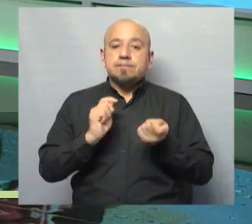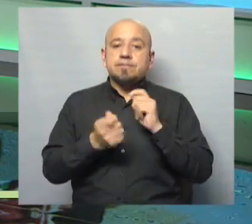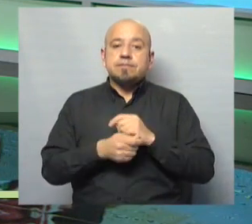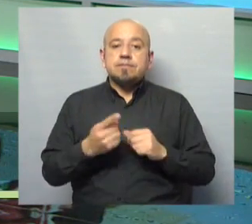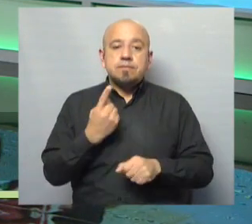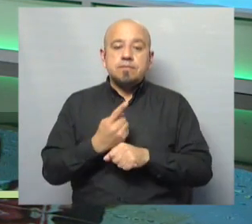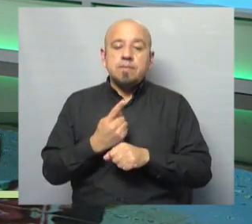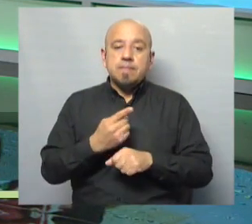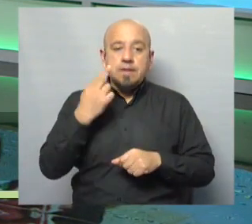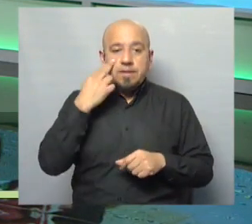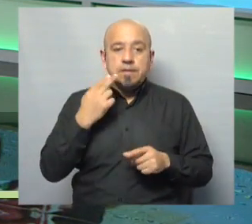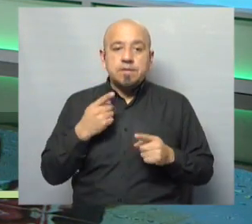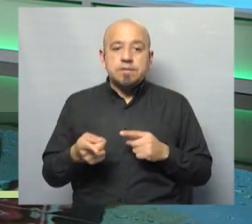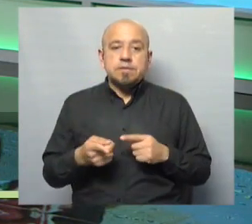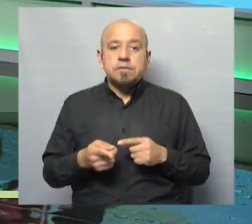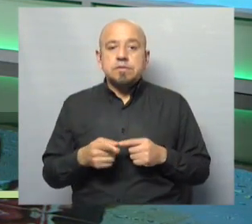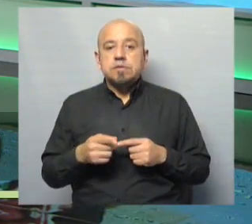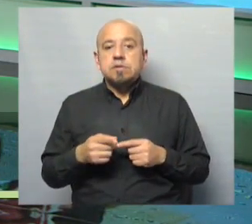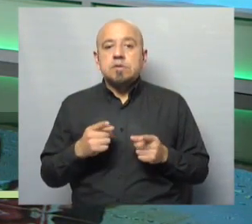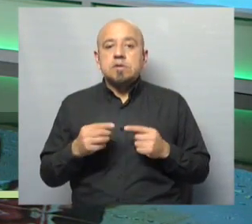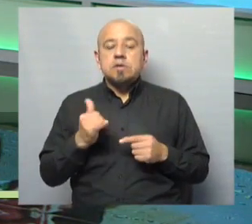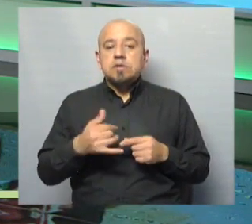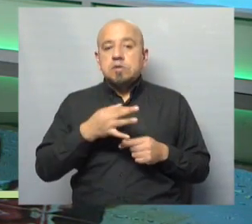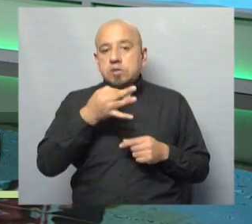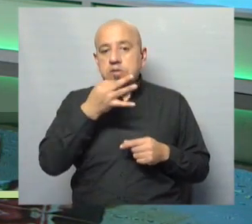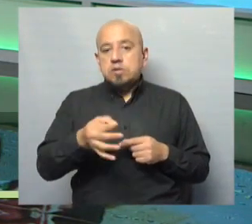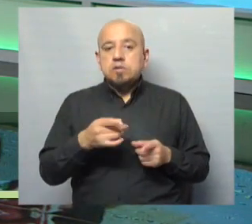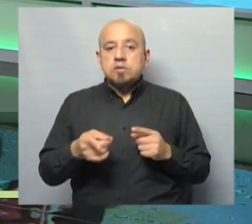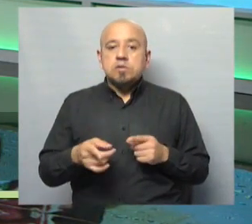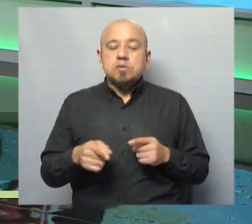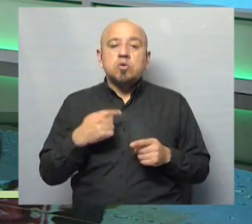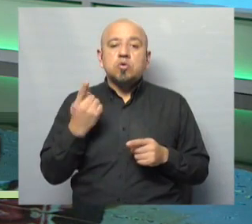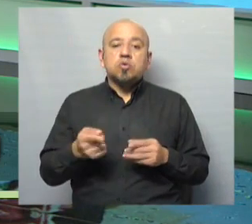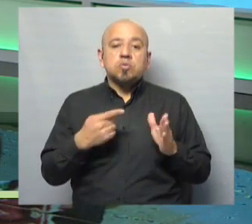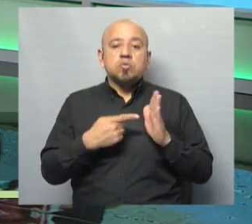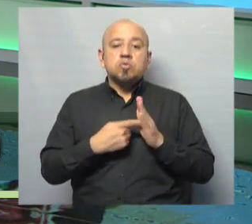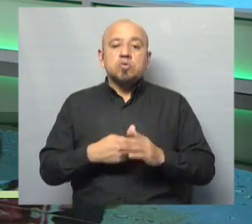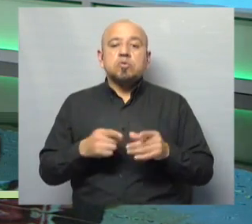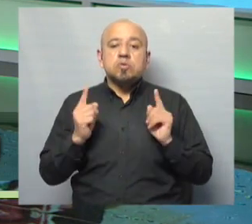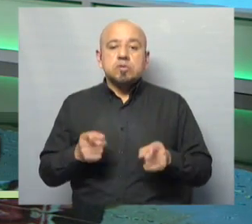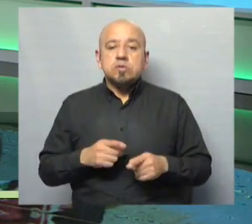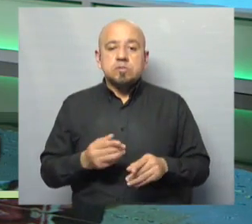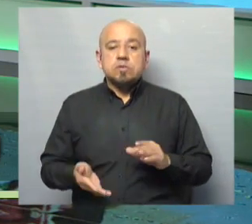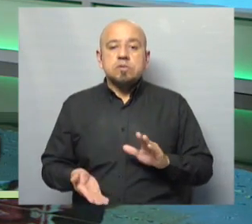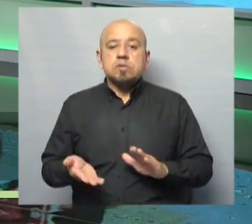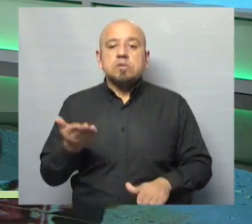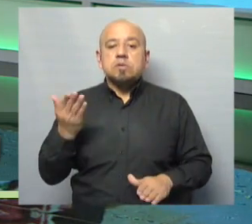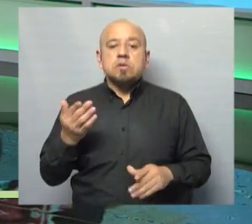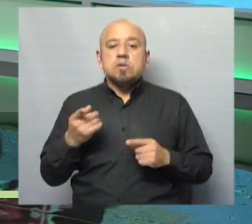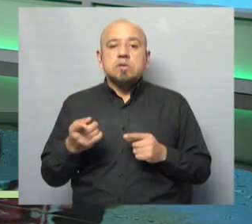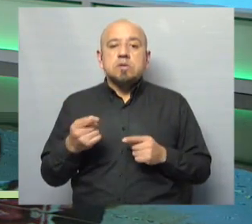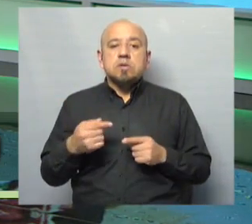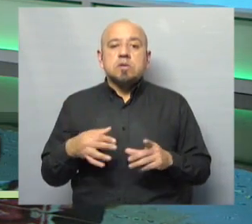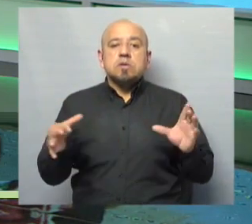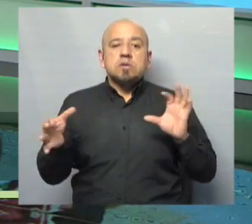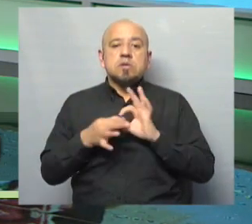problema esto lo hemos hablado en otras en otras columnas también el otro elemento que viene creciendo sistemáticamente es el